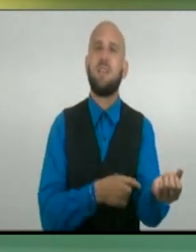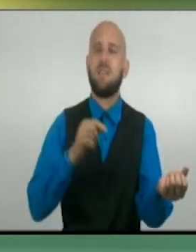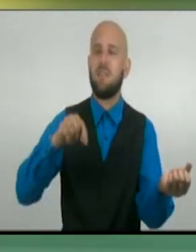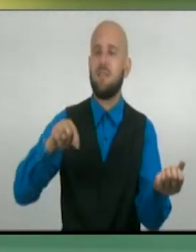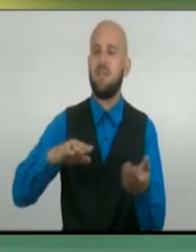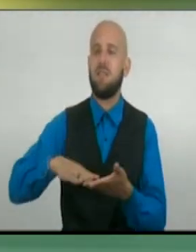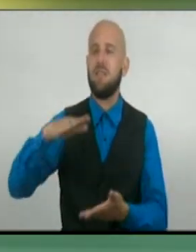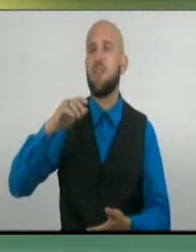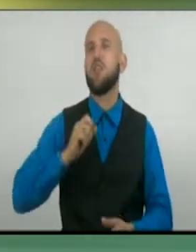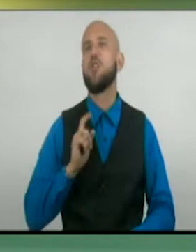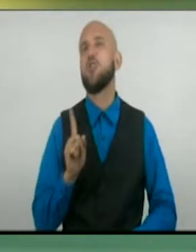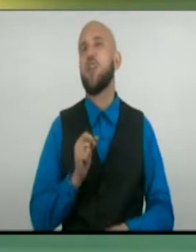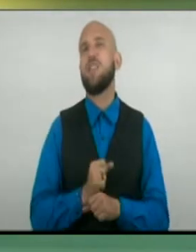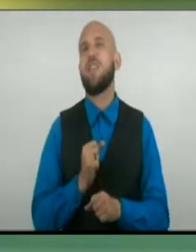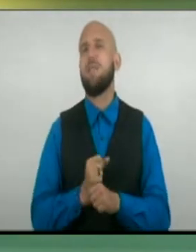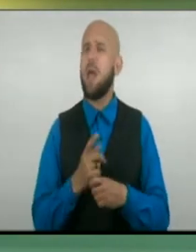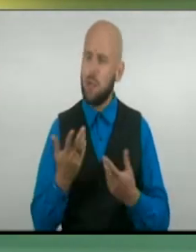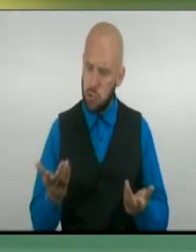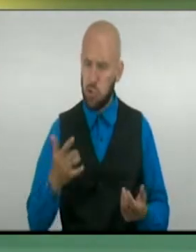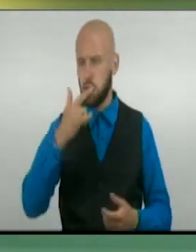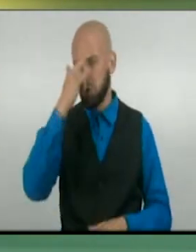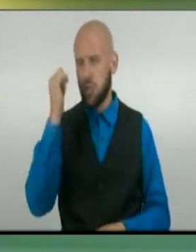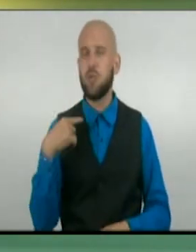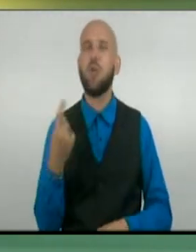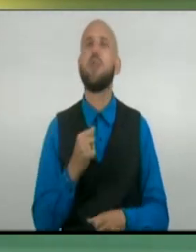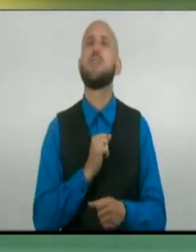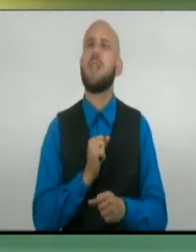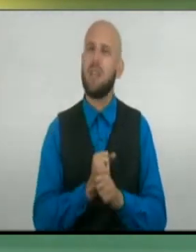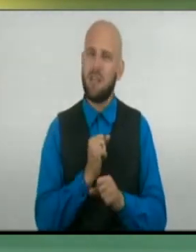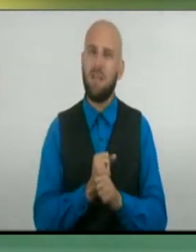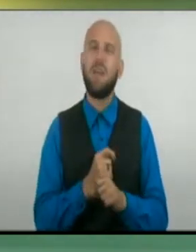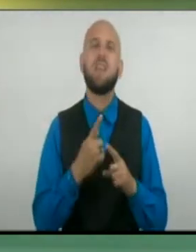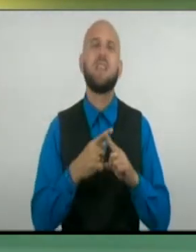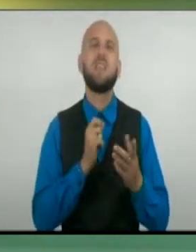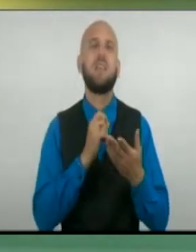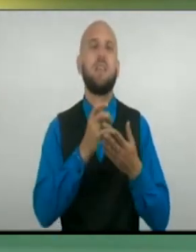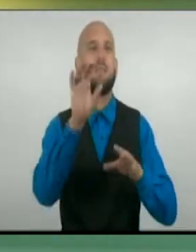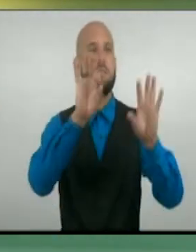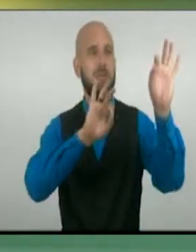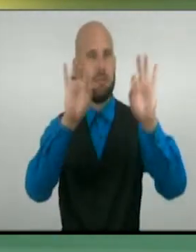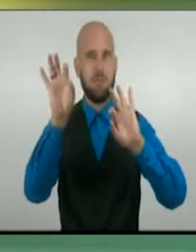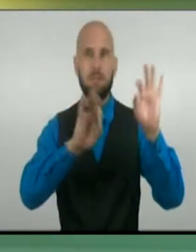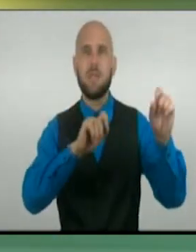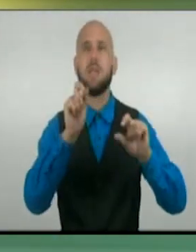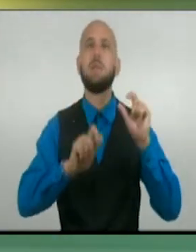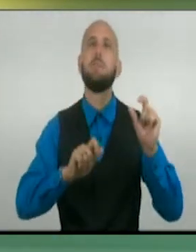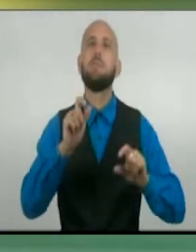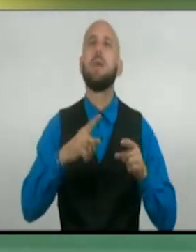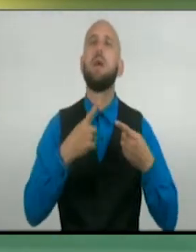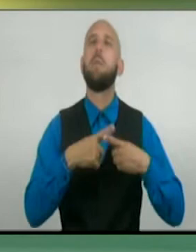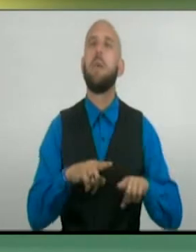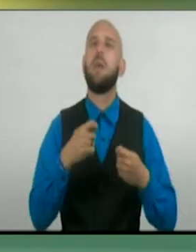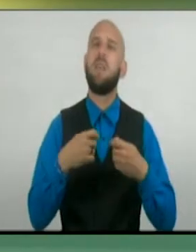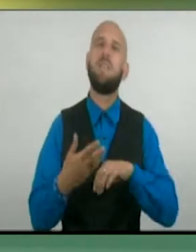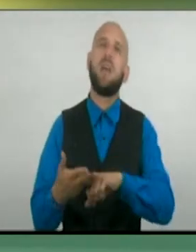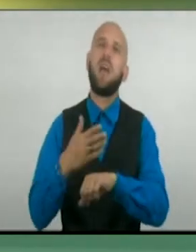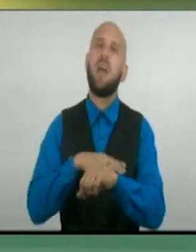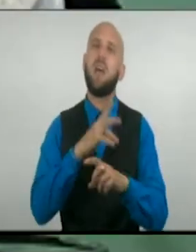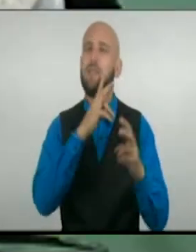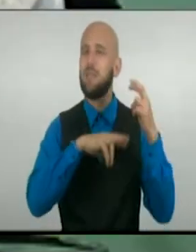la mejor disposición de que todo el que se presente a una donación nosotros seleccionarlos pero siempre teniendo en cuenta que tenemos que